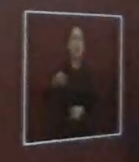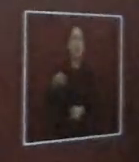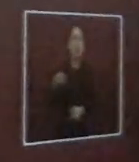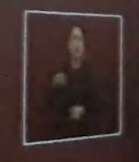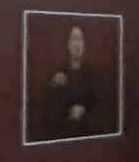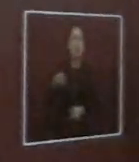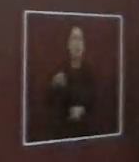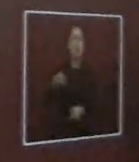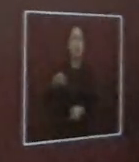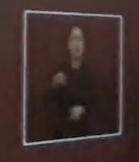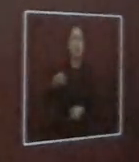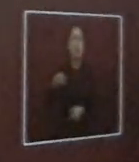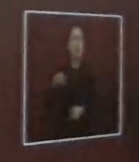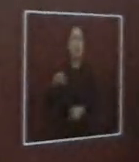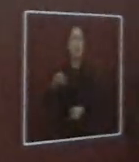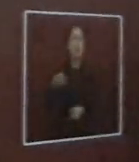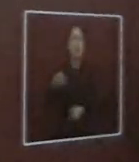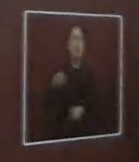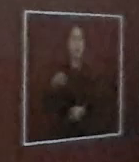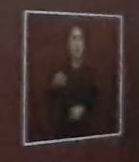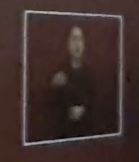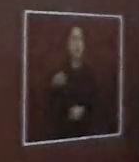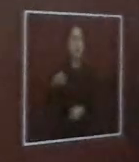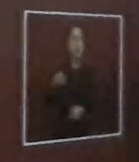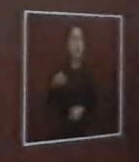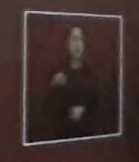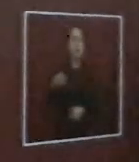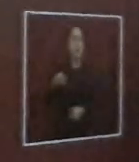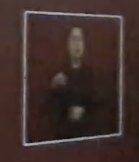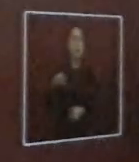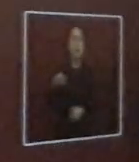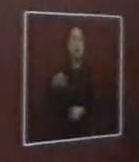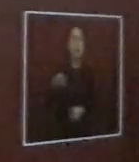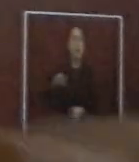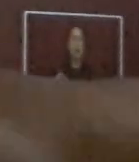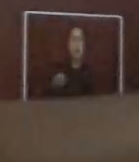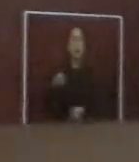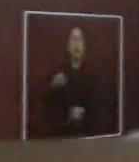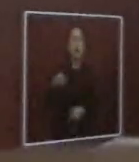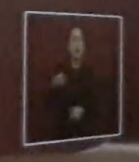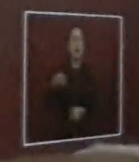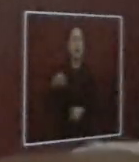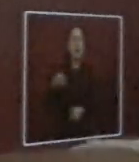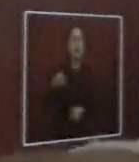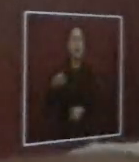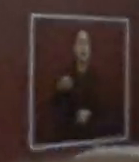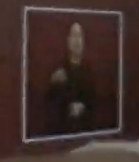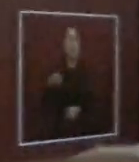informado jamás será manipulado. Los quiero mucho y nos vemos en otro video. Chao.